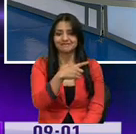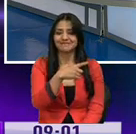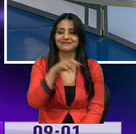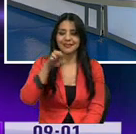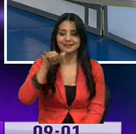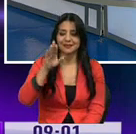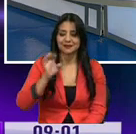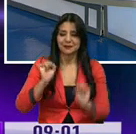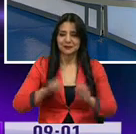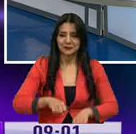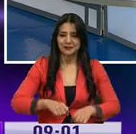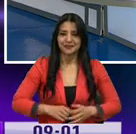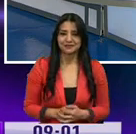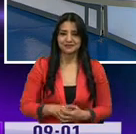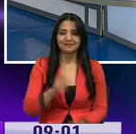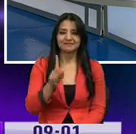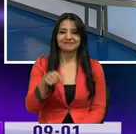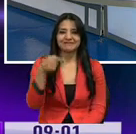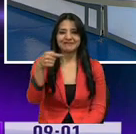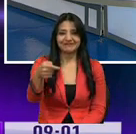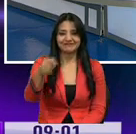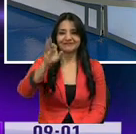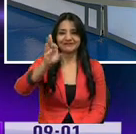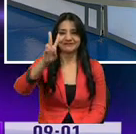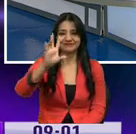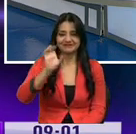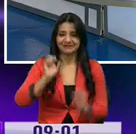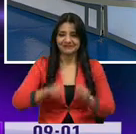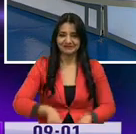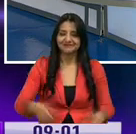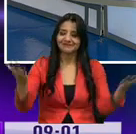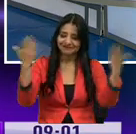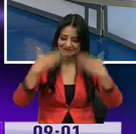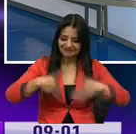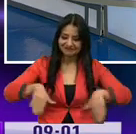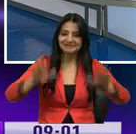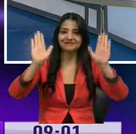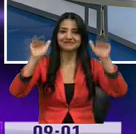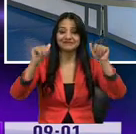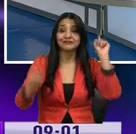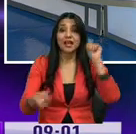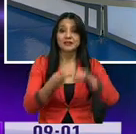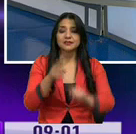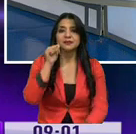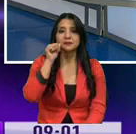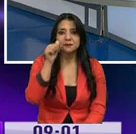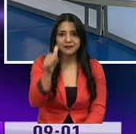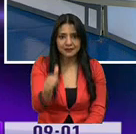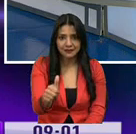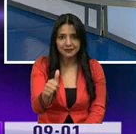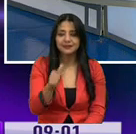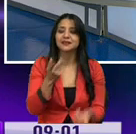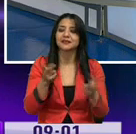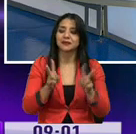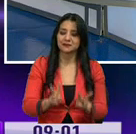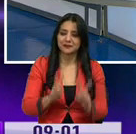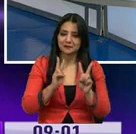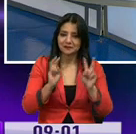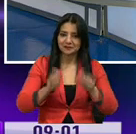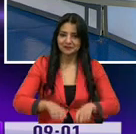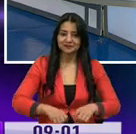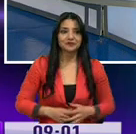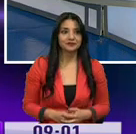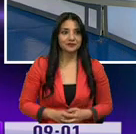Mendoza. Próximamente aquí en Robert, ya vamos. Y mañana Lupita Ferrer y Sonny Smith acá. ¿Va a